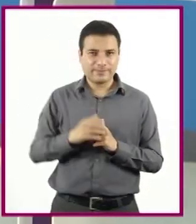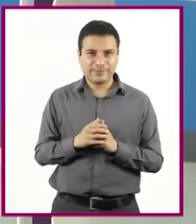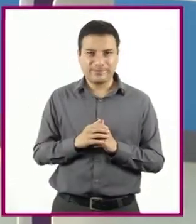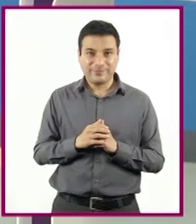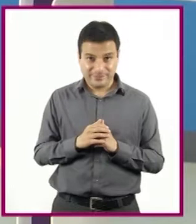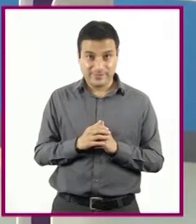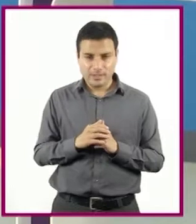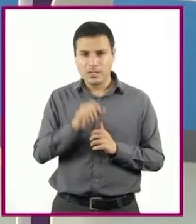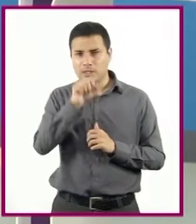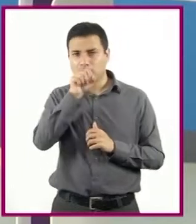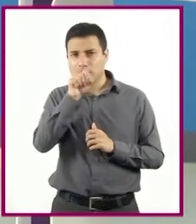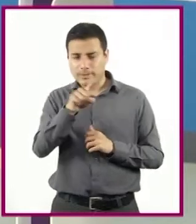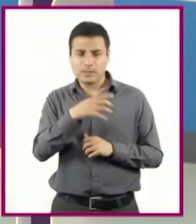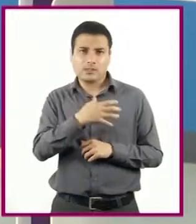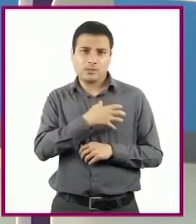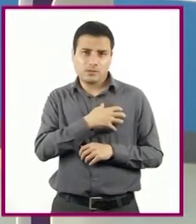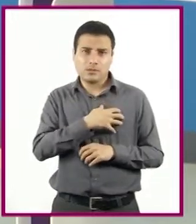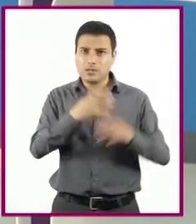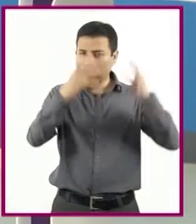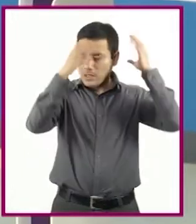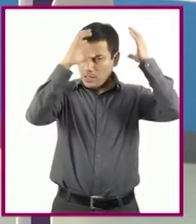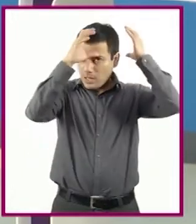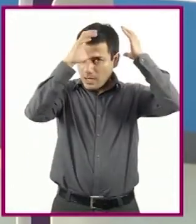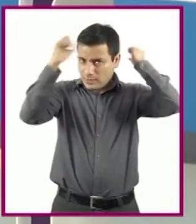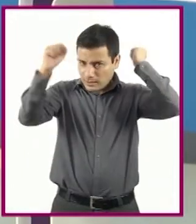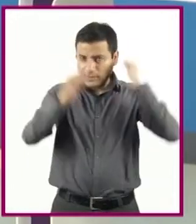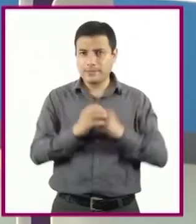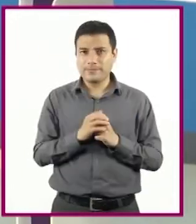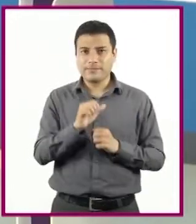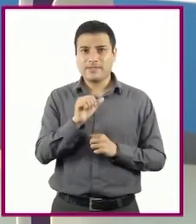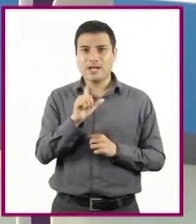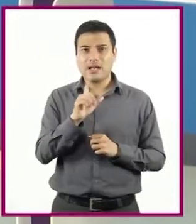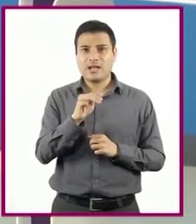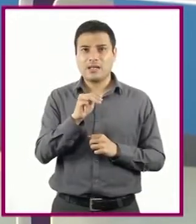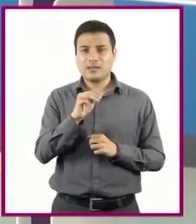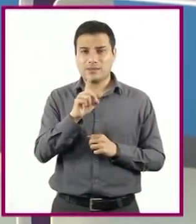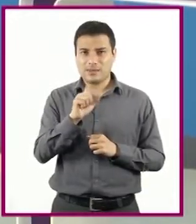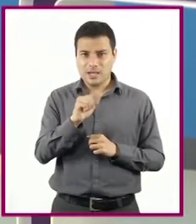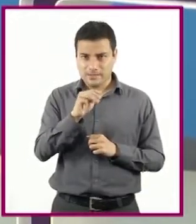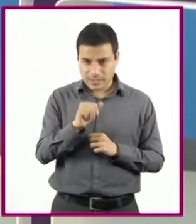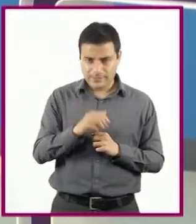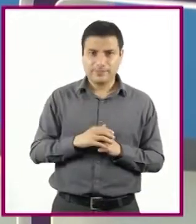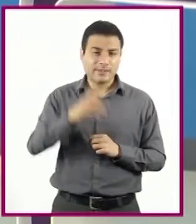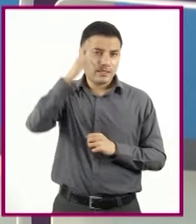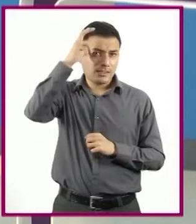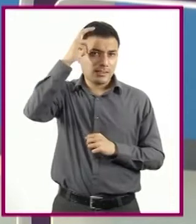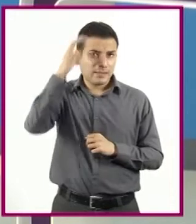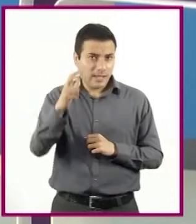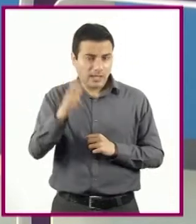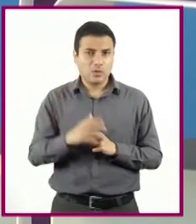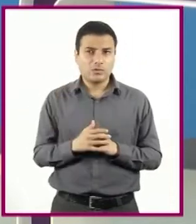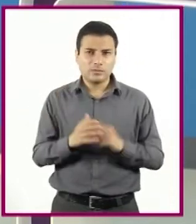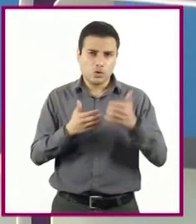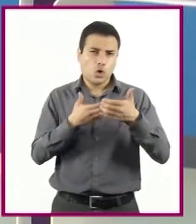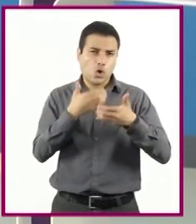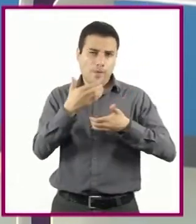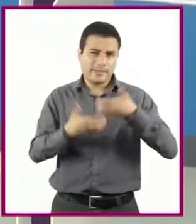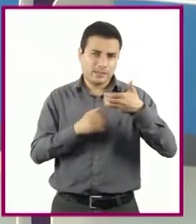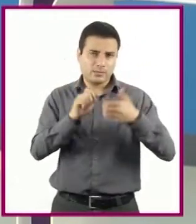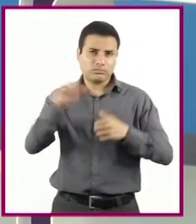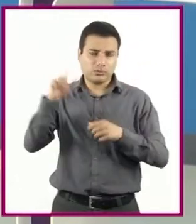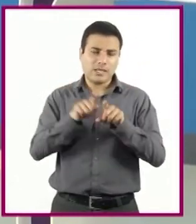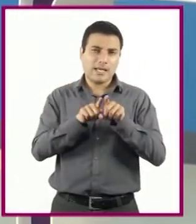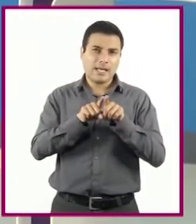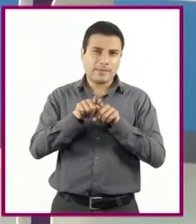los capitanes Ignacio Allende y Juan Aldama, el cura de Dolores, Miguel Hidalgo y Costilla, y comerciantes como los